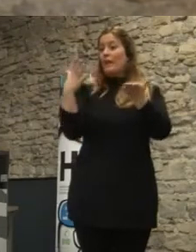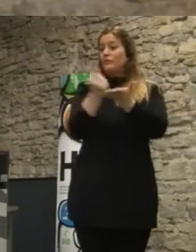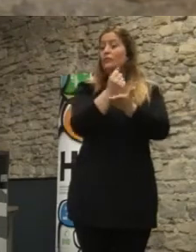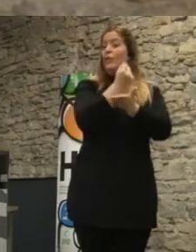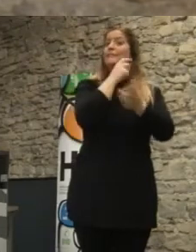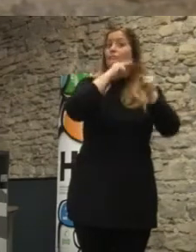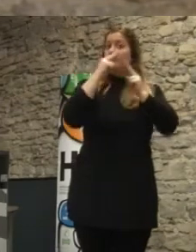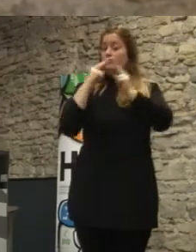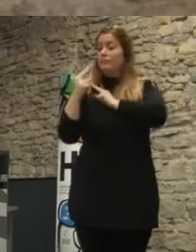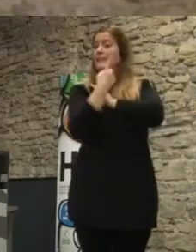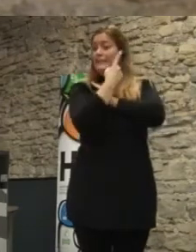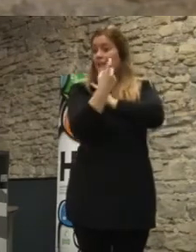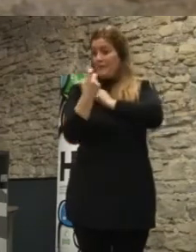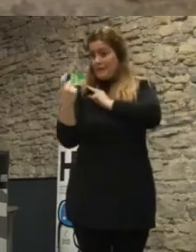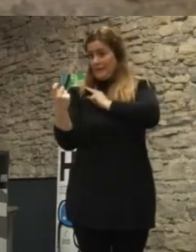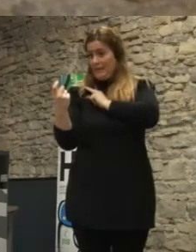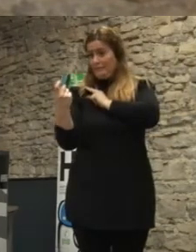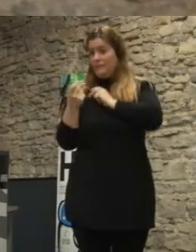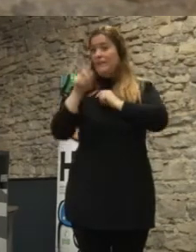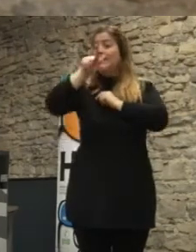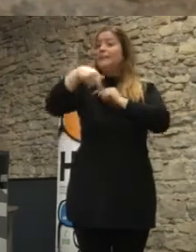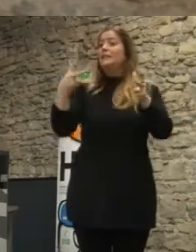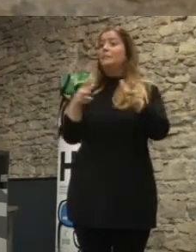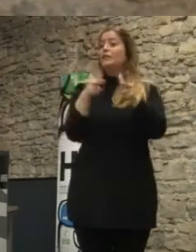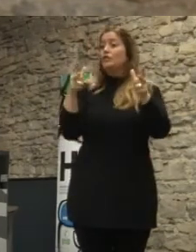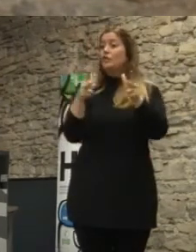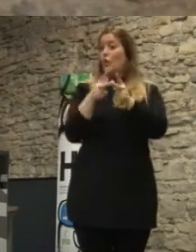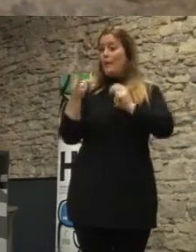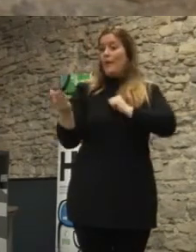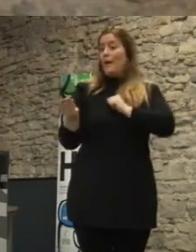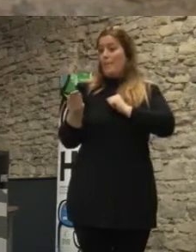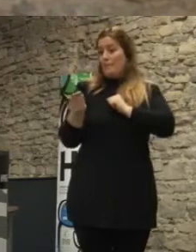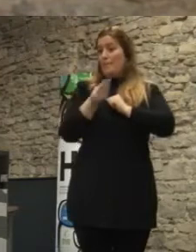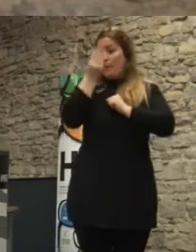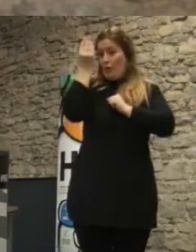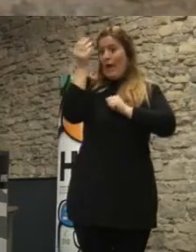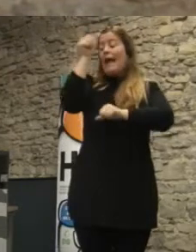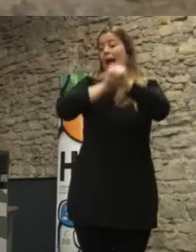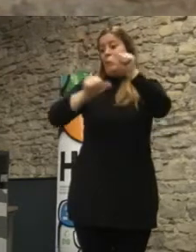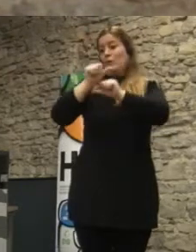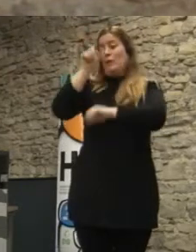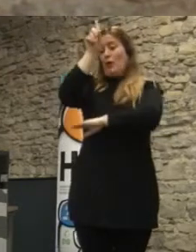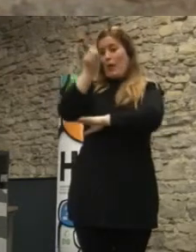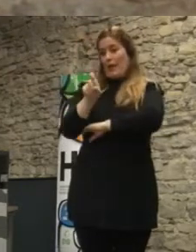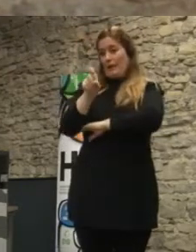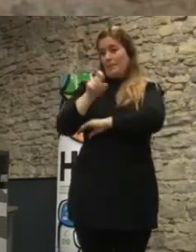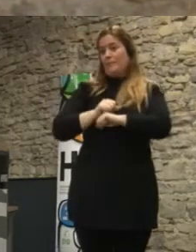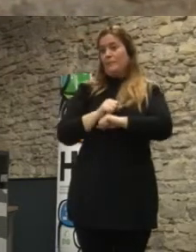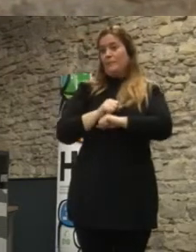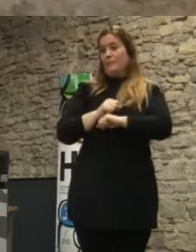gizartearen hobekuntza aurreratzeko, ezta? Eta horrezegatik, pentsatzen dugu